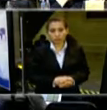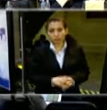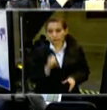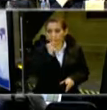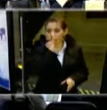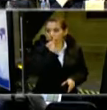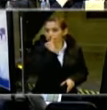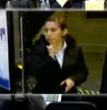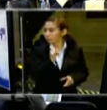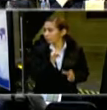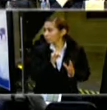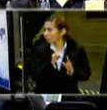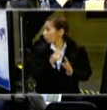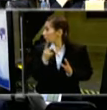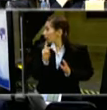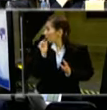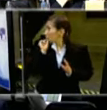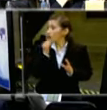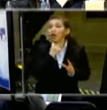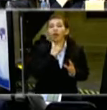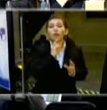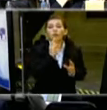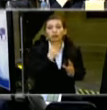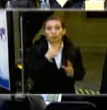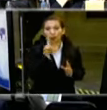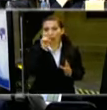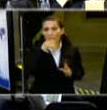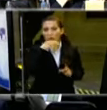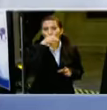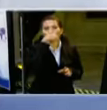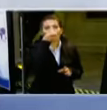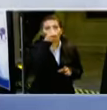Perdón, estoy un poco ronco y más vale tomar un poco de agua.